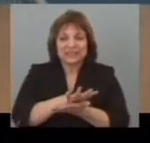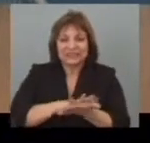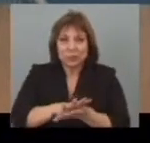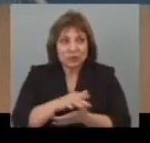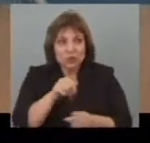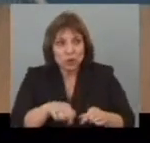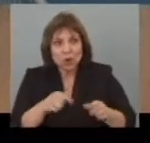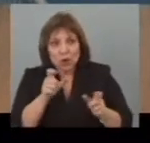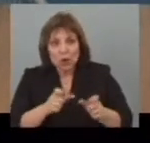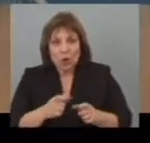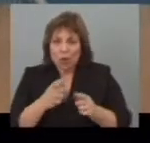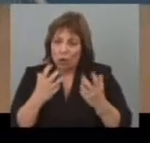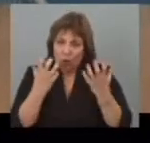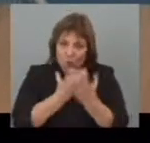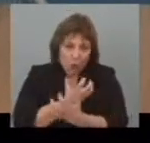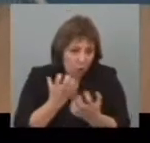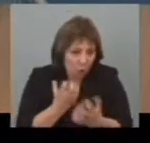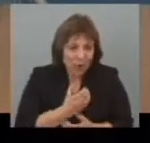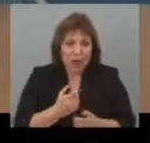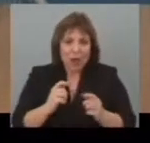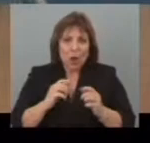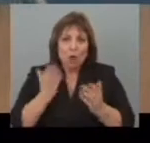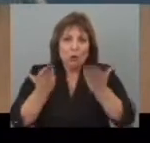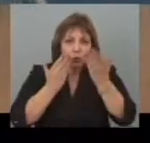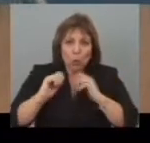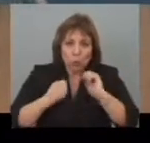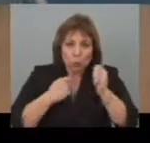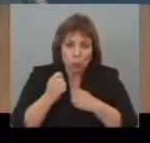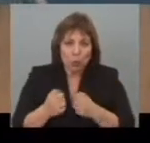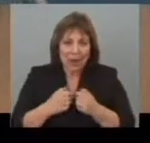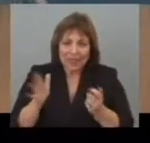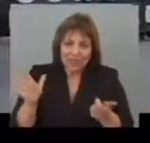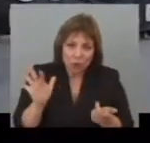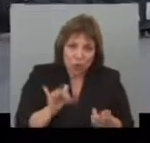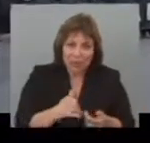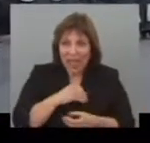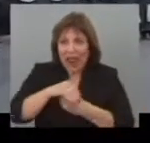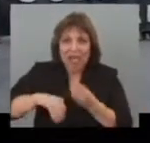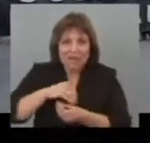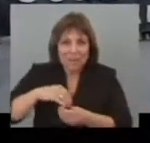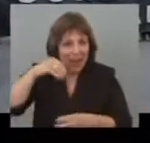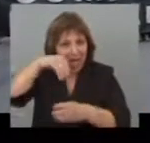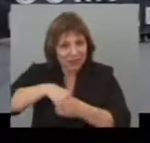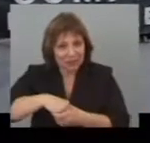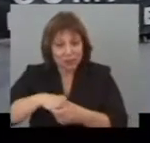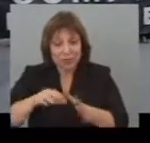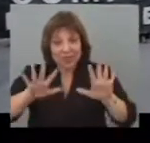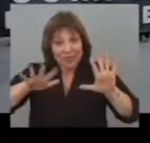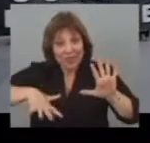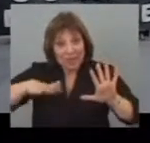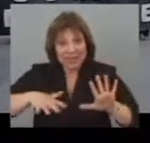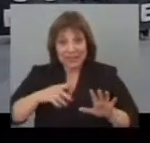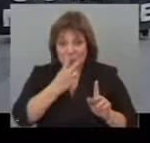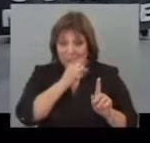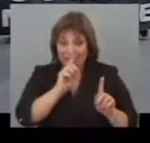situaciones que son de horror, que son de tortura cotidiana en el ámbito de la familia. En los primeros 10 meses de